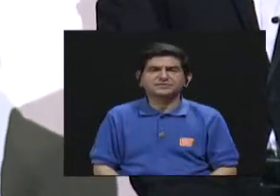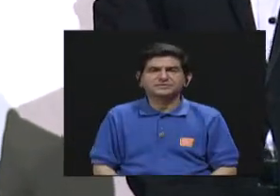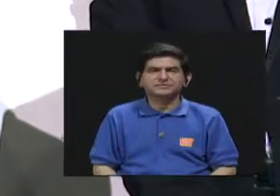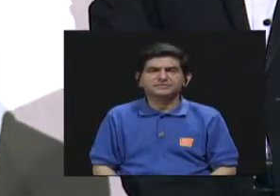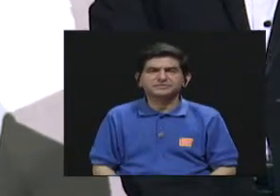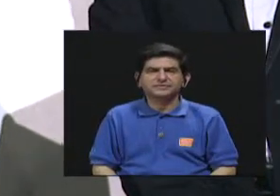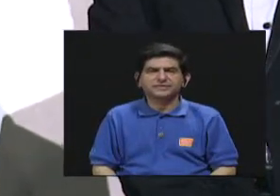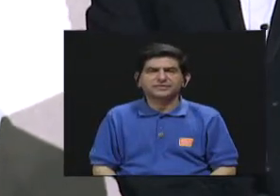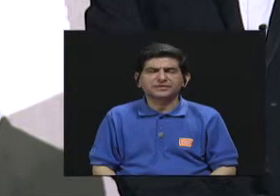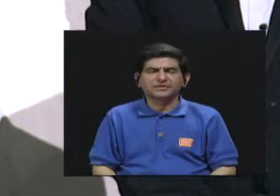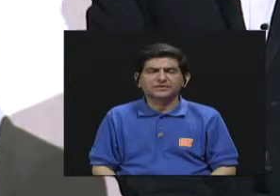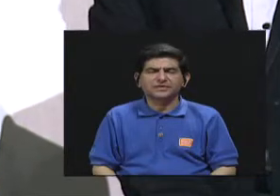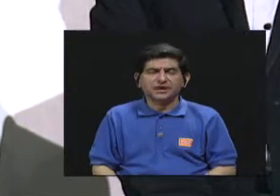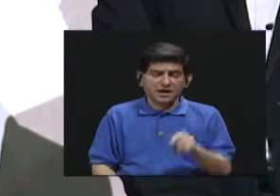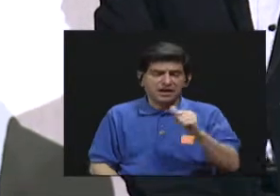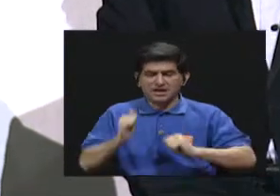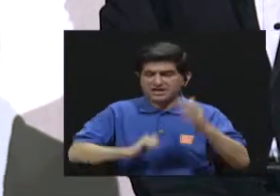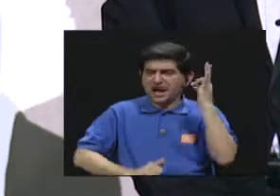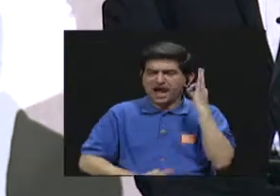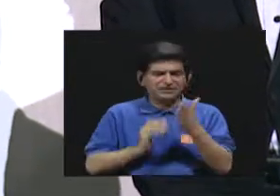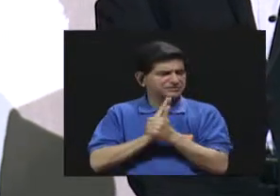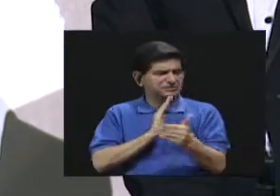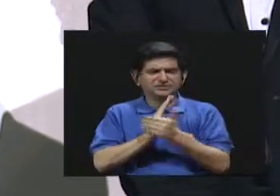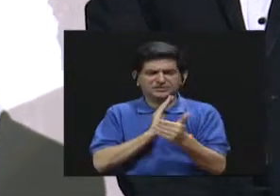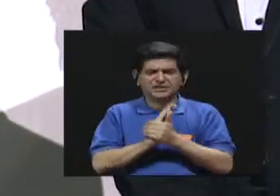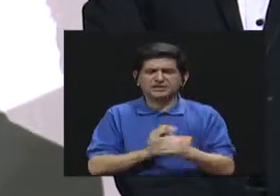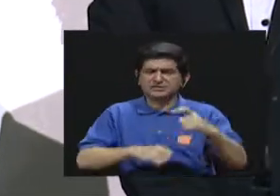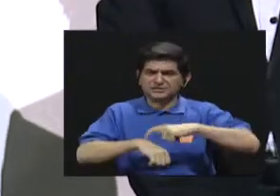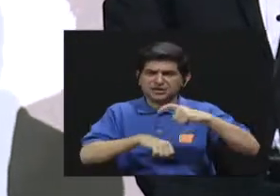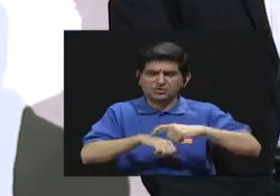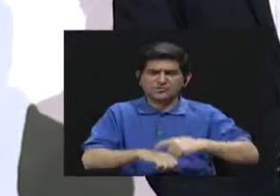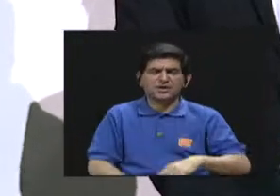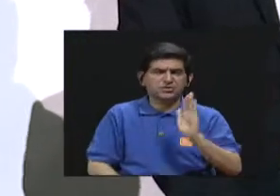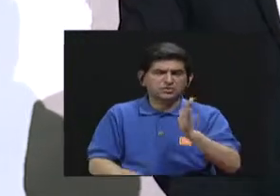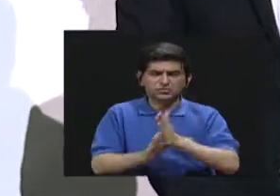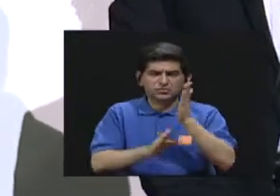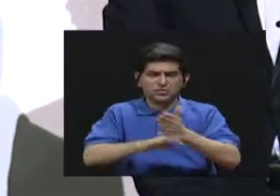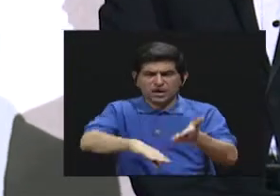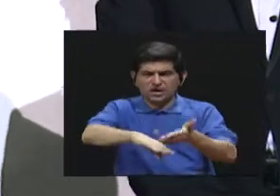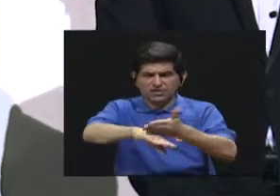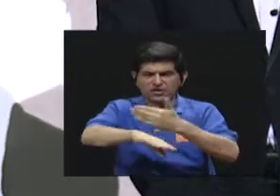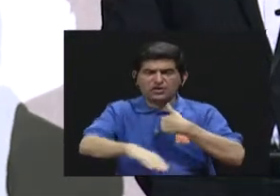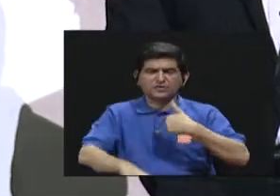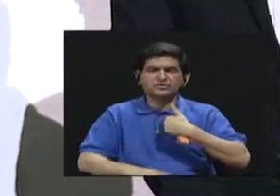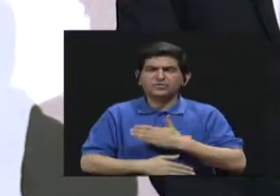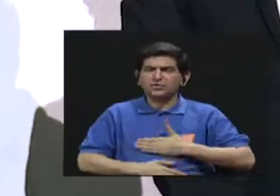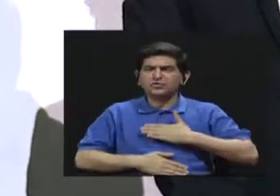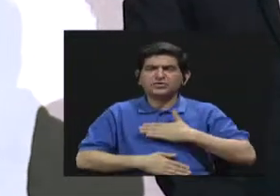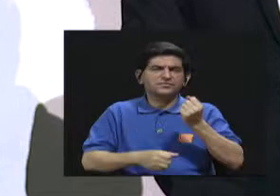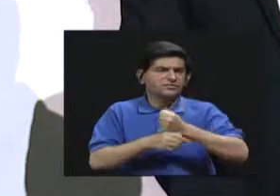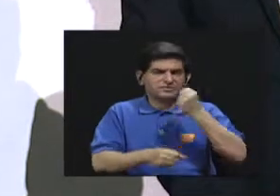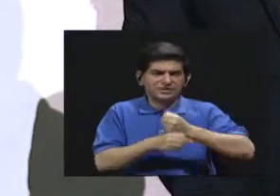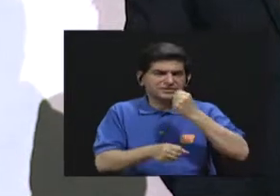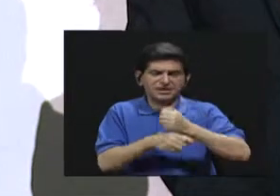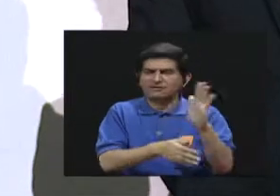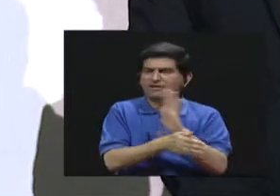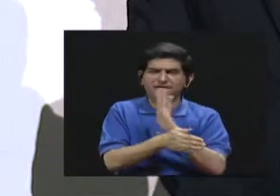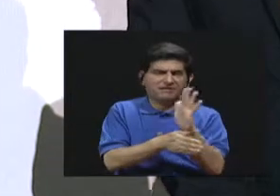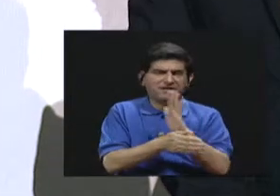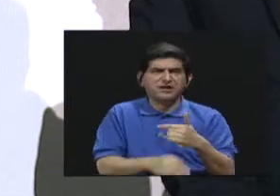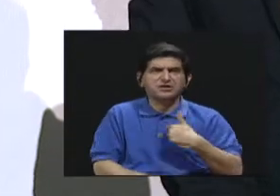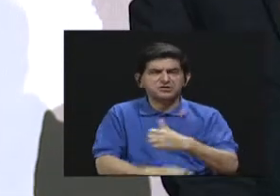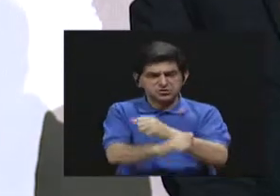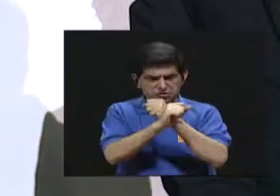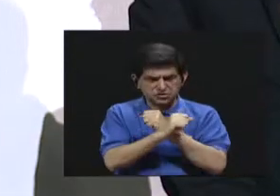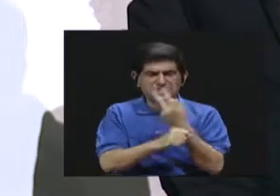es una actriz súper talentosa y en un momento en que está despegando su carrera tuve el placer de trabajar con ella en esta película y estoy seguro que la vamos a